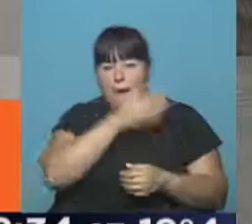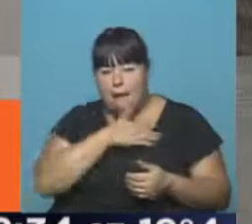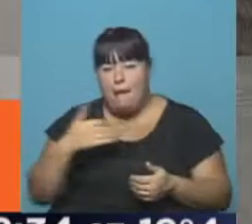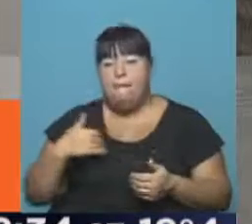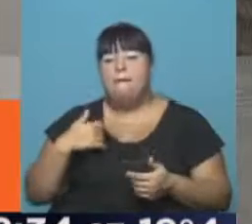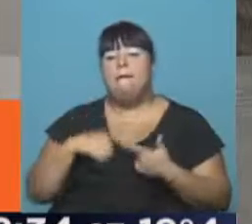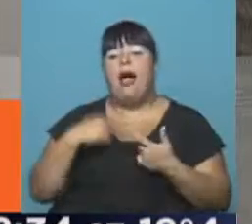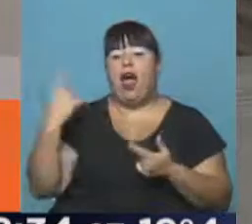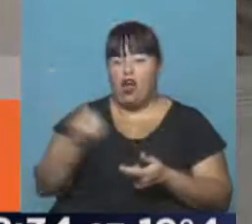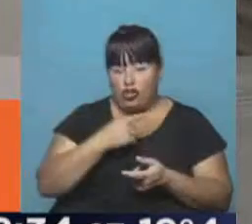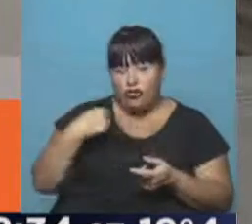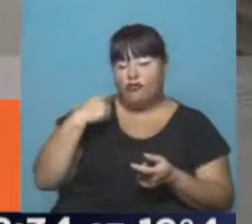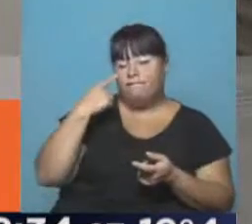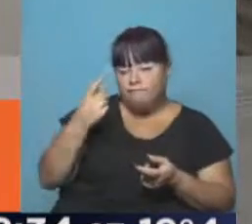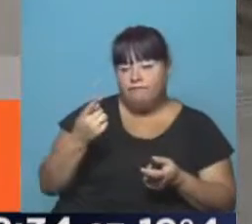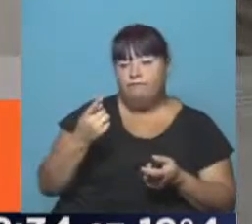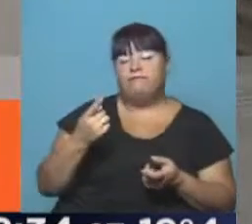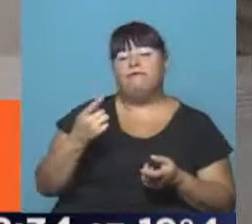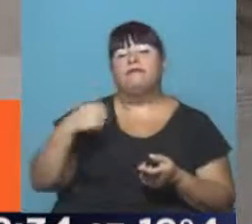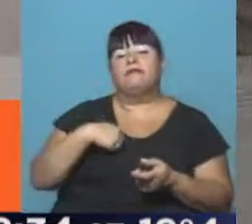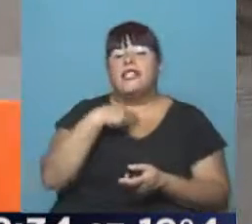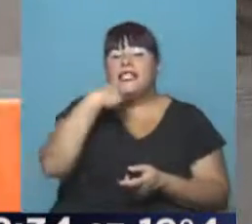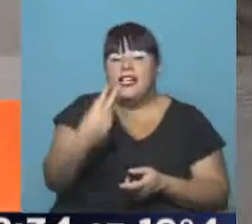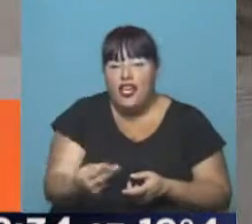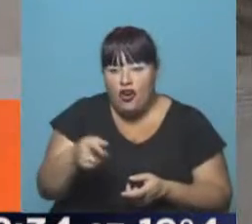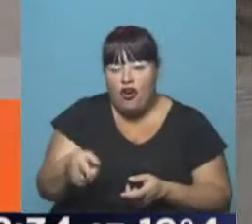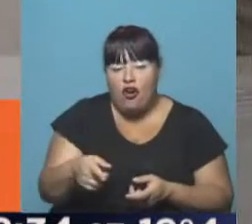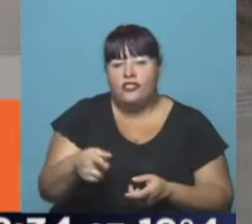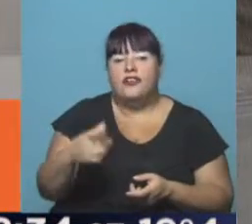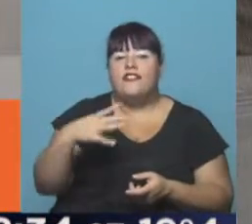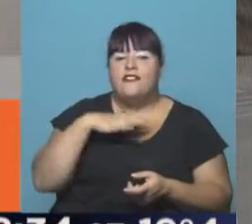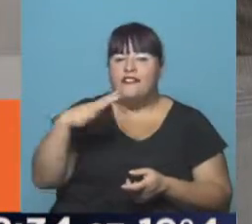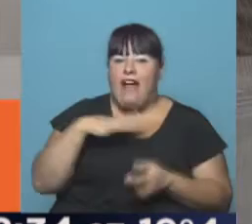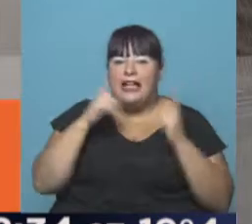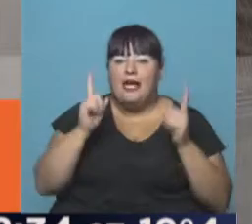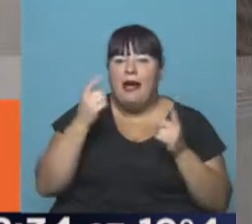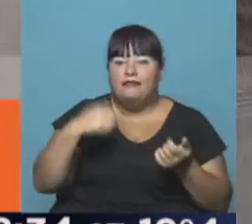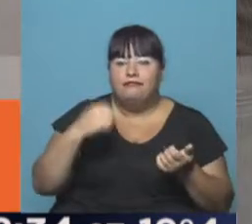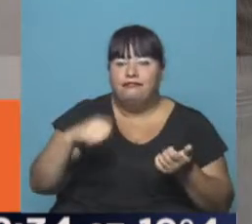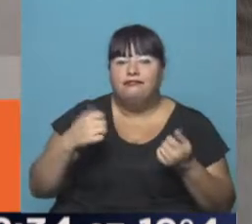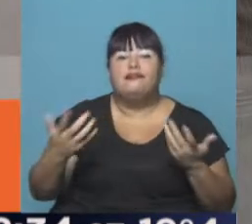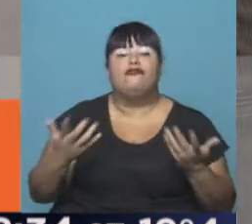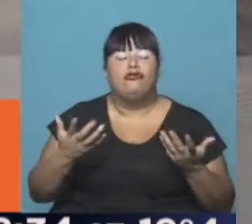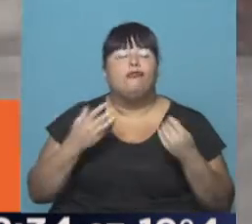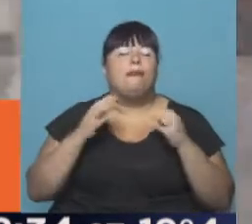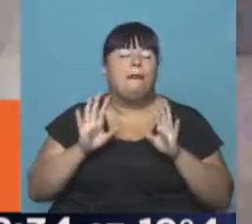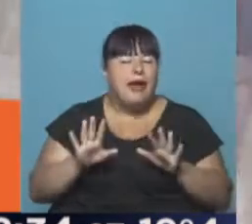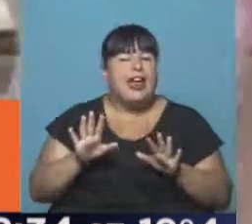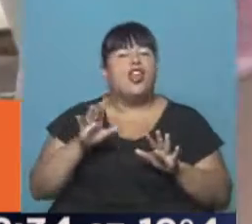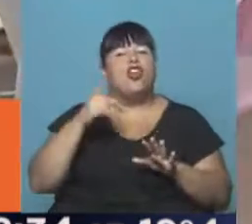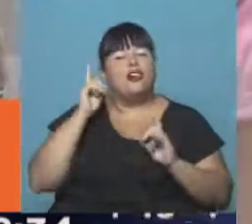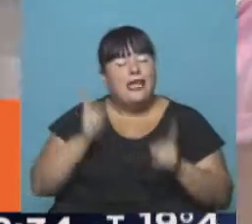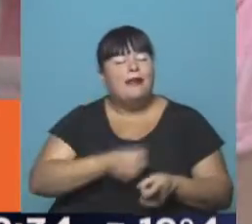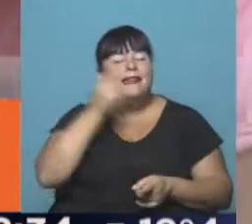y muchos de nosotros vemos que a nuestros hijos les faltan los docentes. Entonces, pero